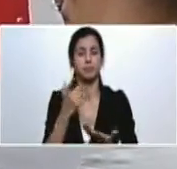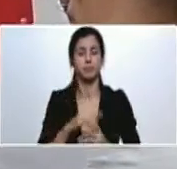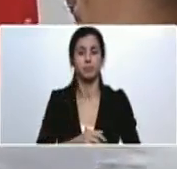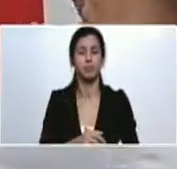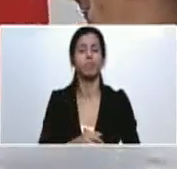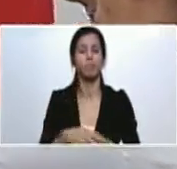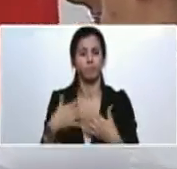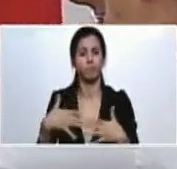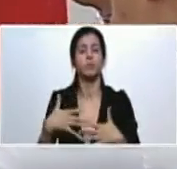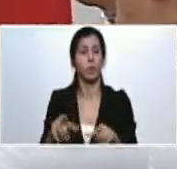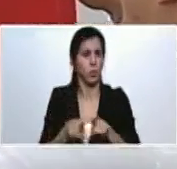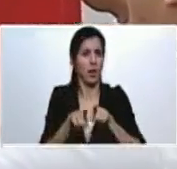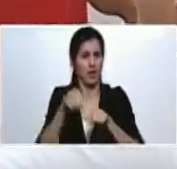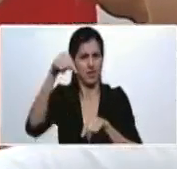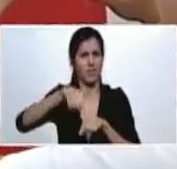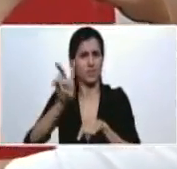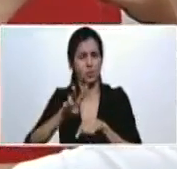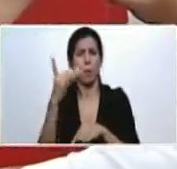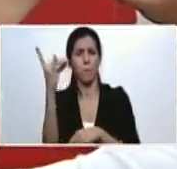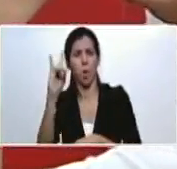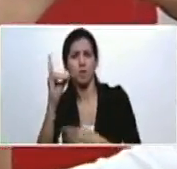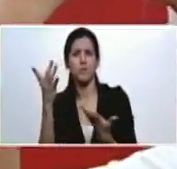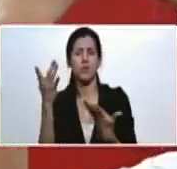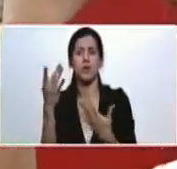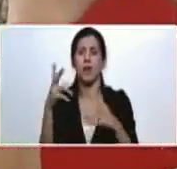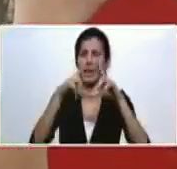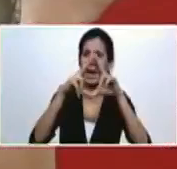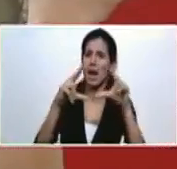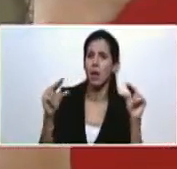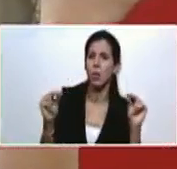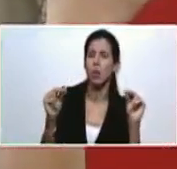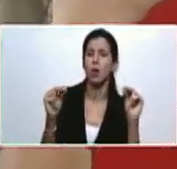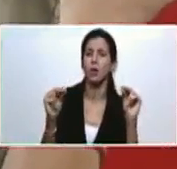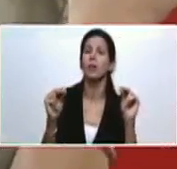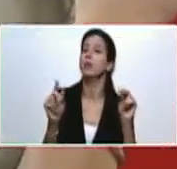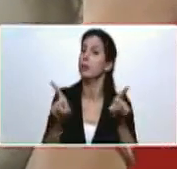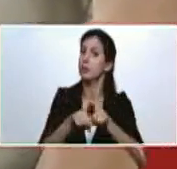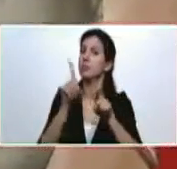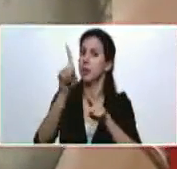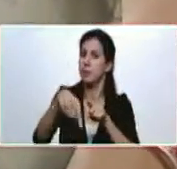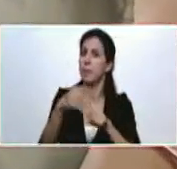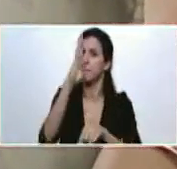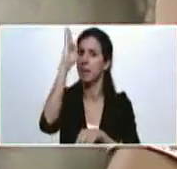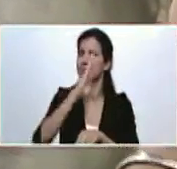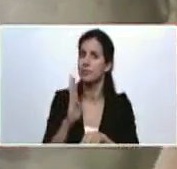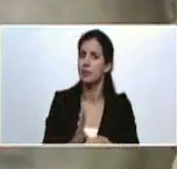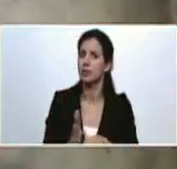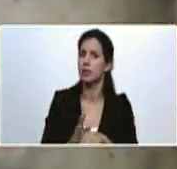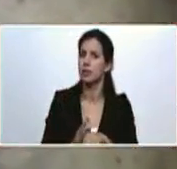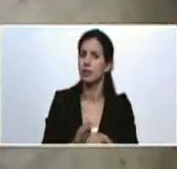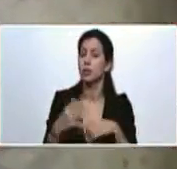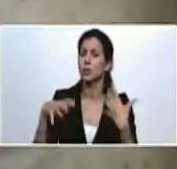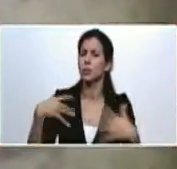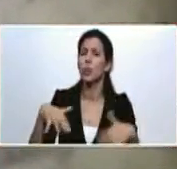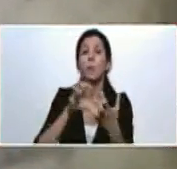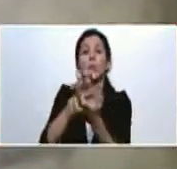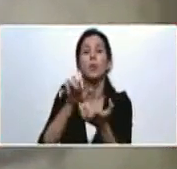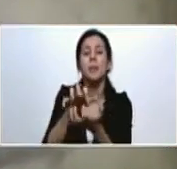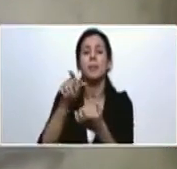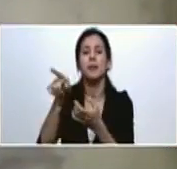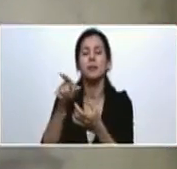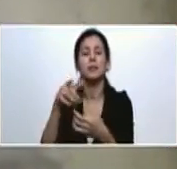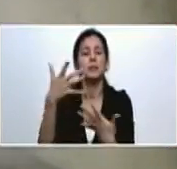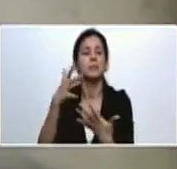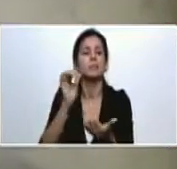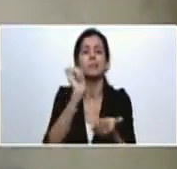vive en Venezuela, que se vive en Bolivia, que se vive en Nicaragua, que se vive inclusive en Brasil con la polémica